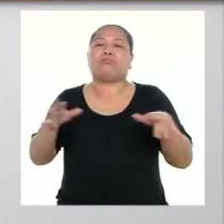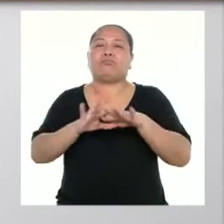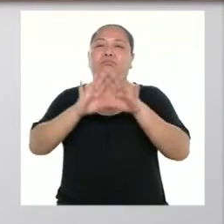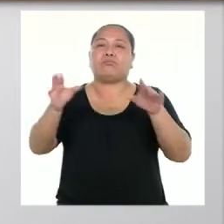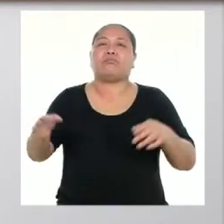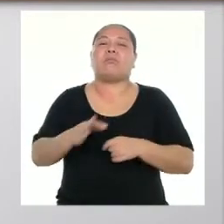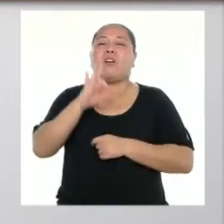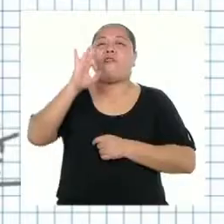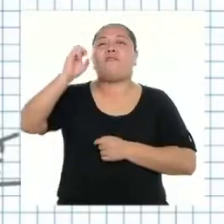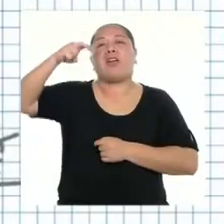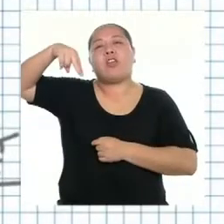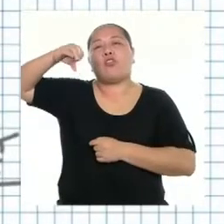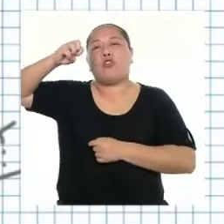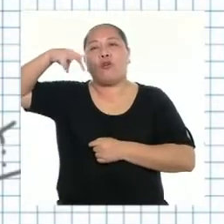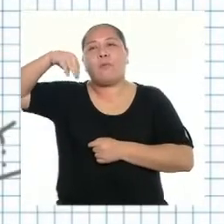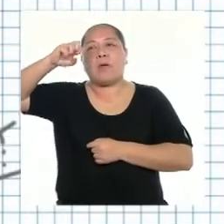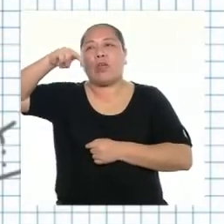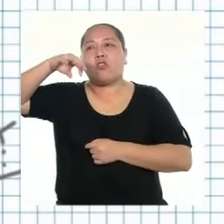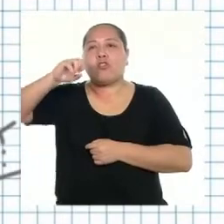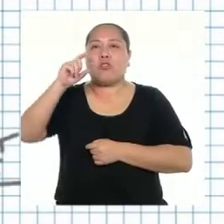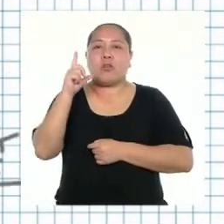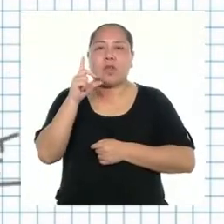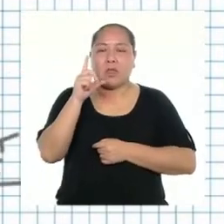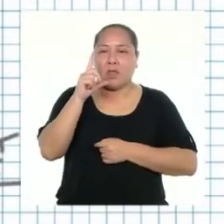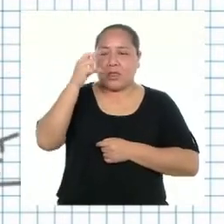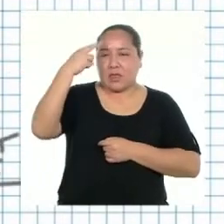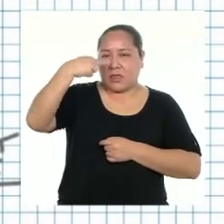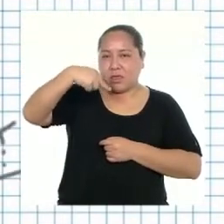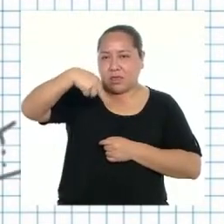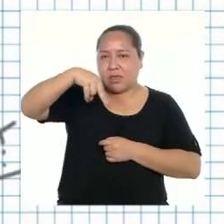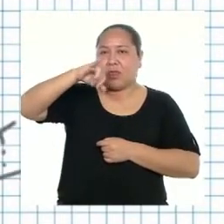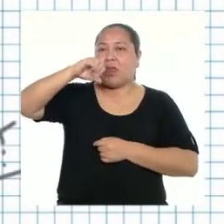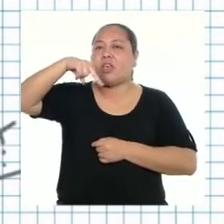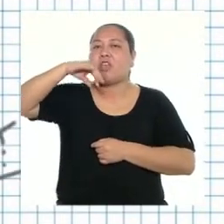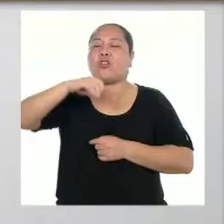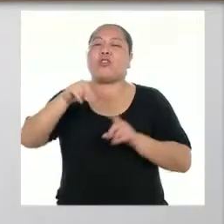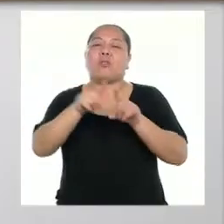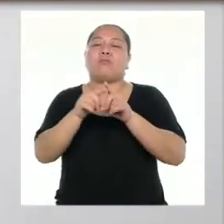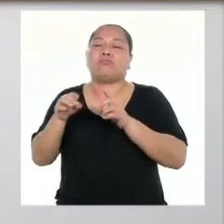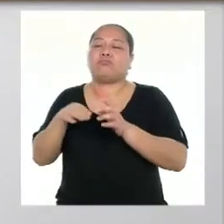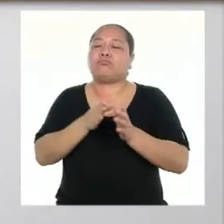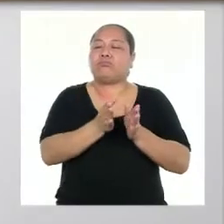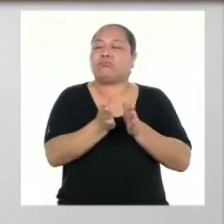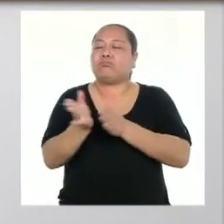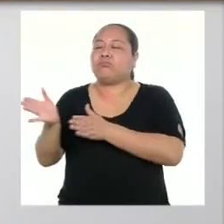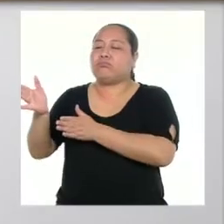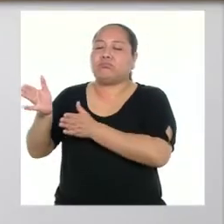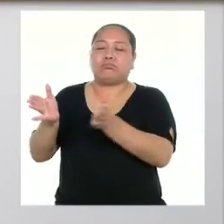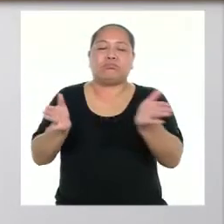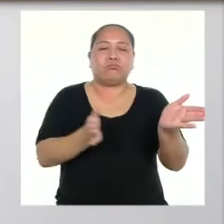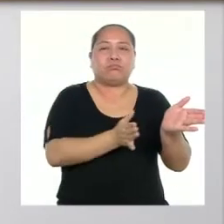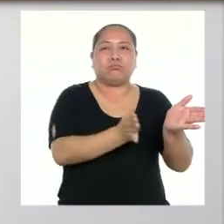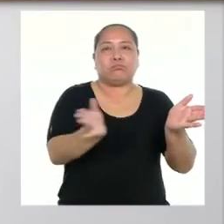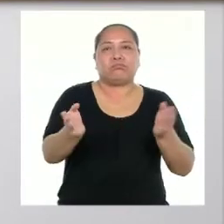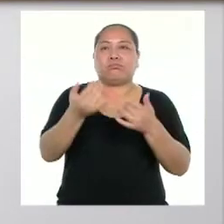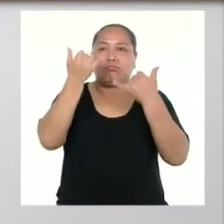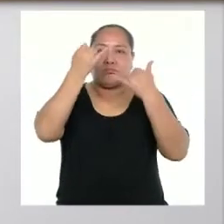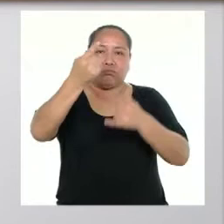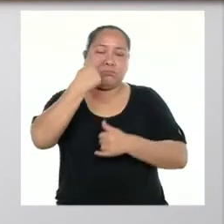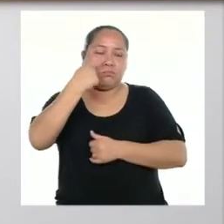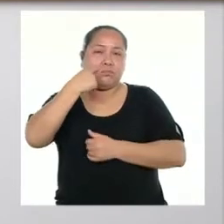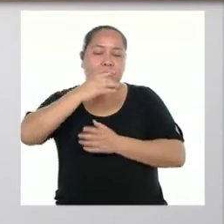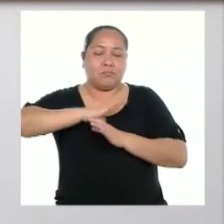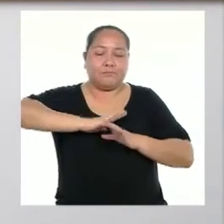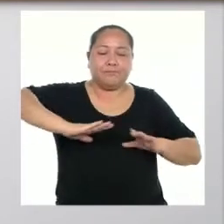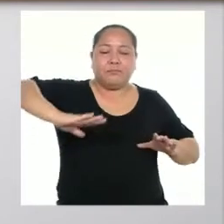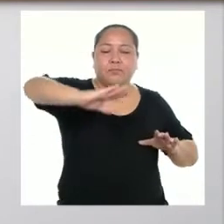el fenómeno del Niño, como la descolmatación y encauzamiento del río. Pero hoy conoceremos sobre la superficie